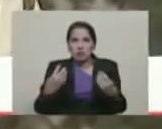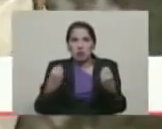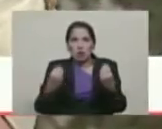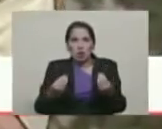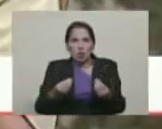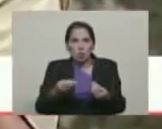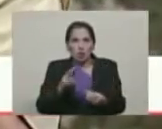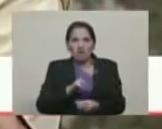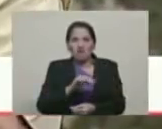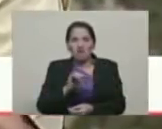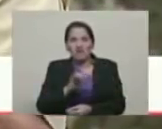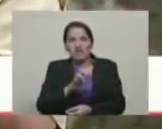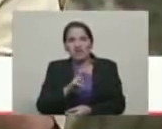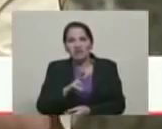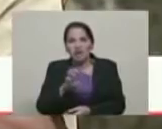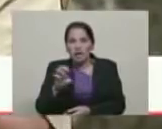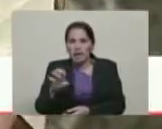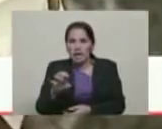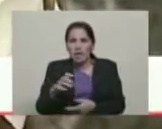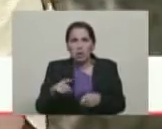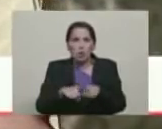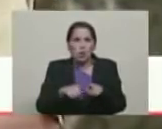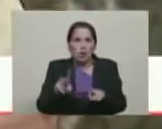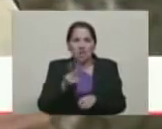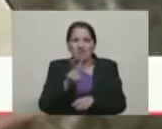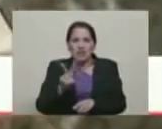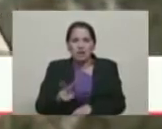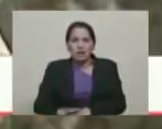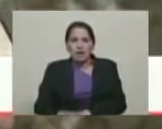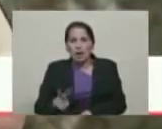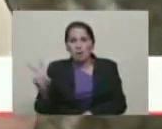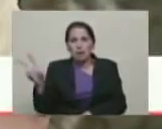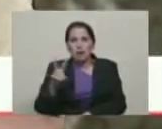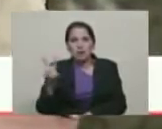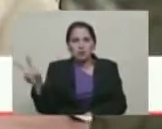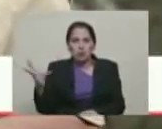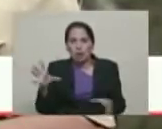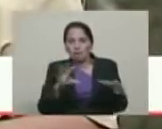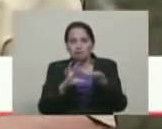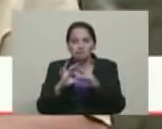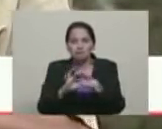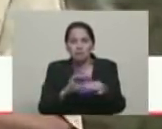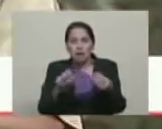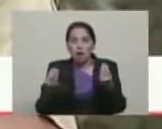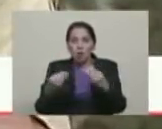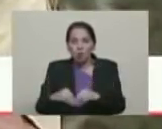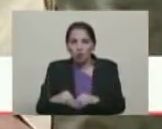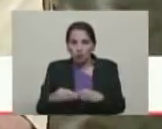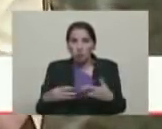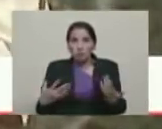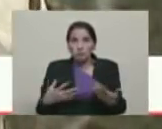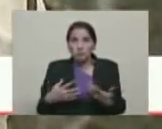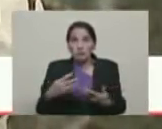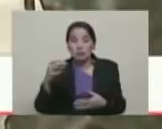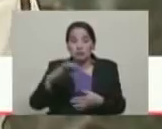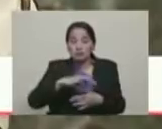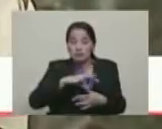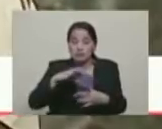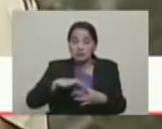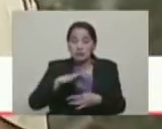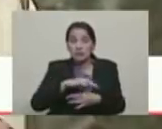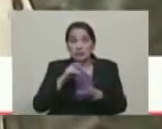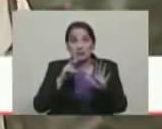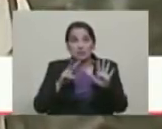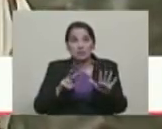Vietnam-Venezuela. Cinco variedades, presidente. Alrededor de unas 4.000 hectáreas que hemos sembrado y eso nos va a permitir 75